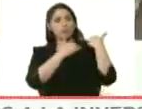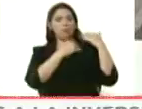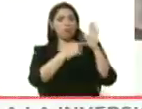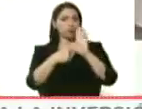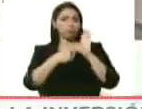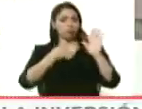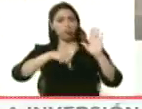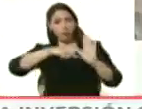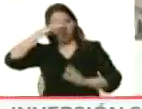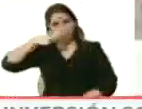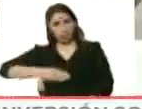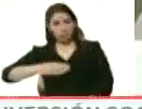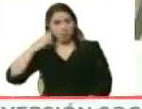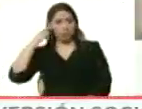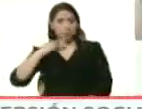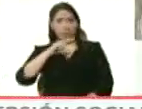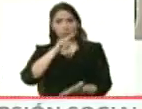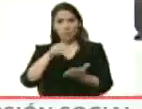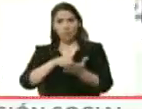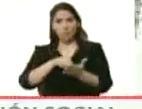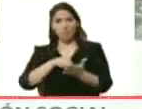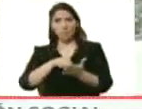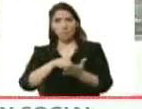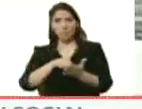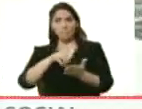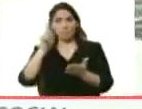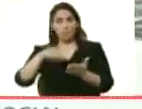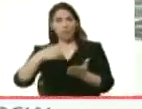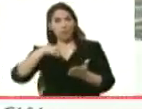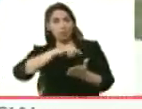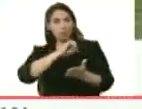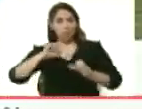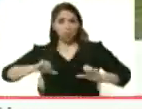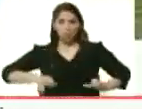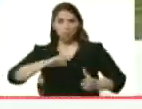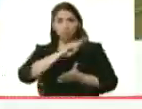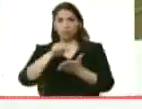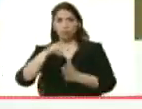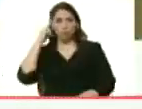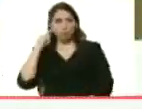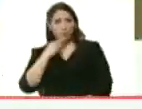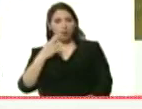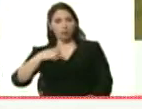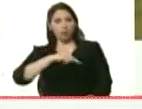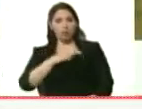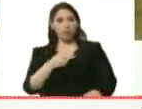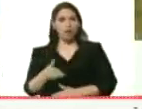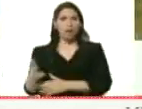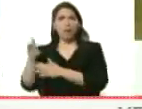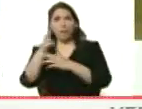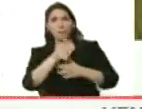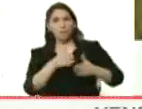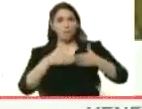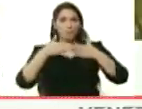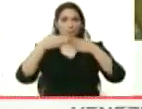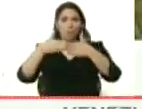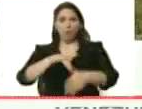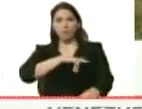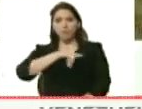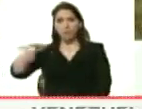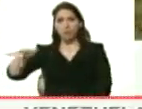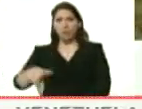milicia nacional bolivariana, en nuestra Guardia Nacional Bolivariana, en nuestra Armada, nuestra